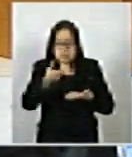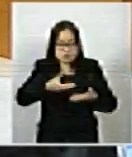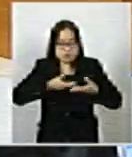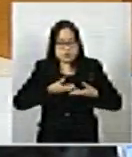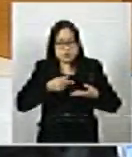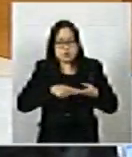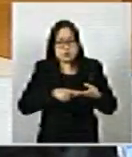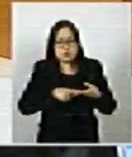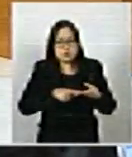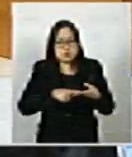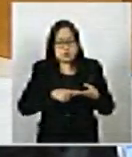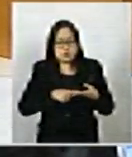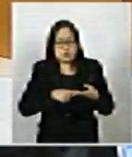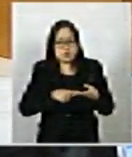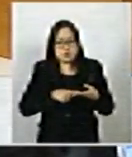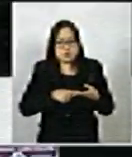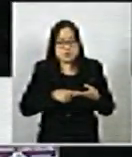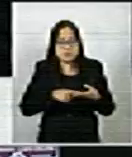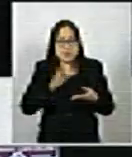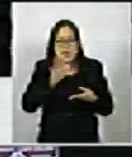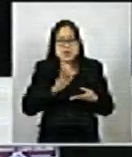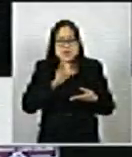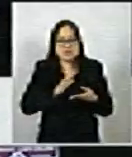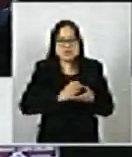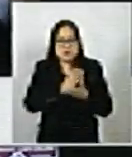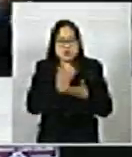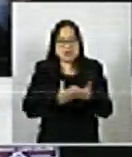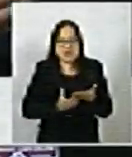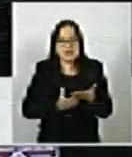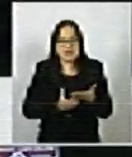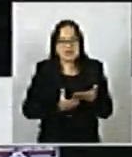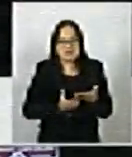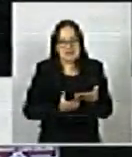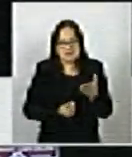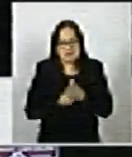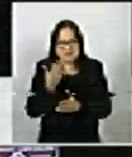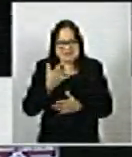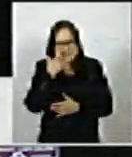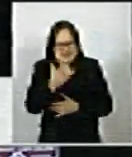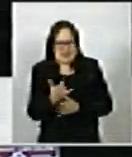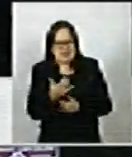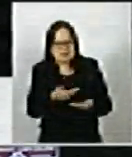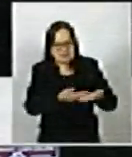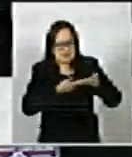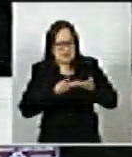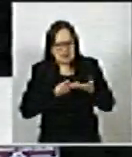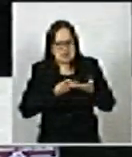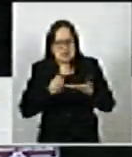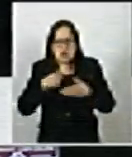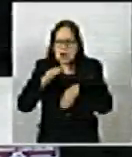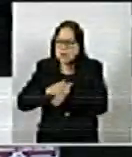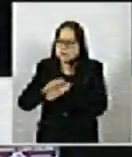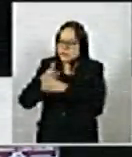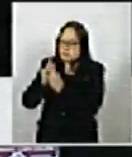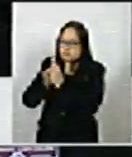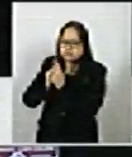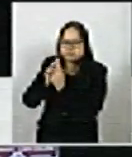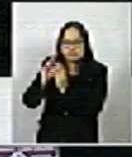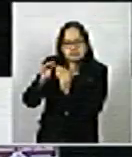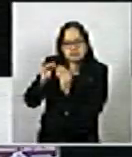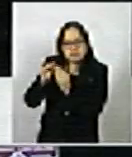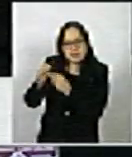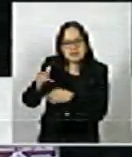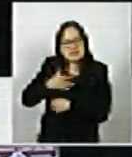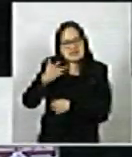los el contrato matrimonial ventajoso pareció algo muy raro y yo les dije a mis amigos que esto